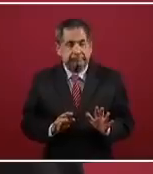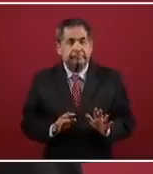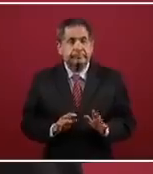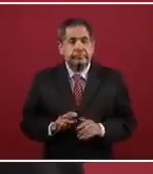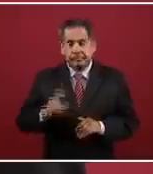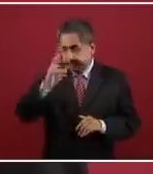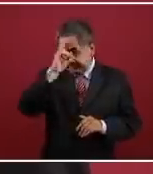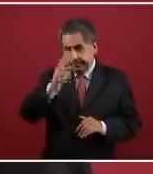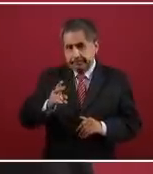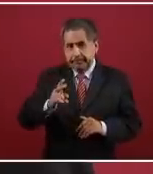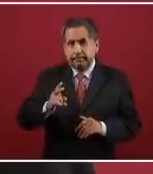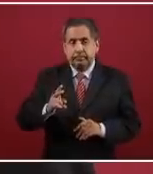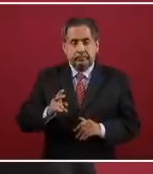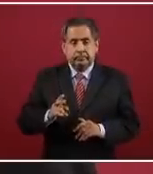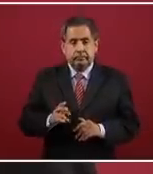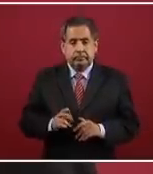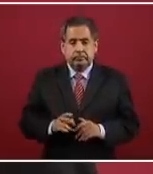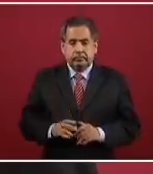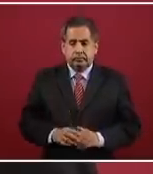prohibido.